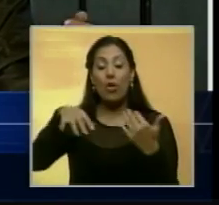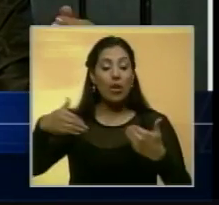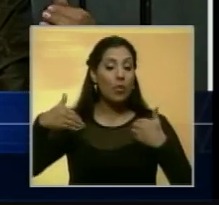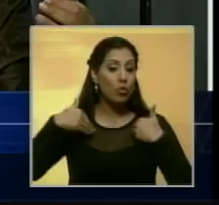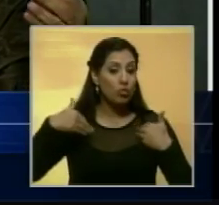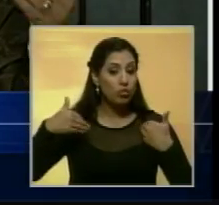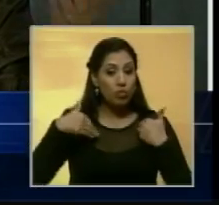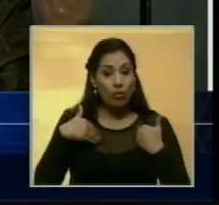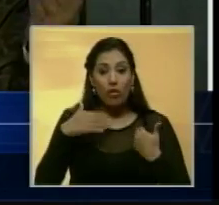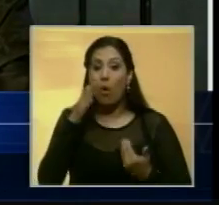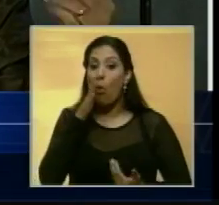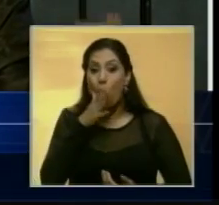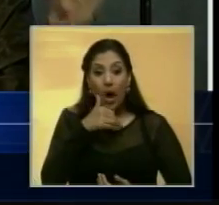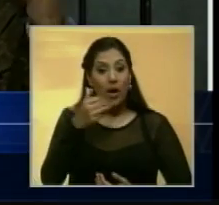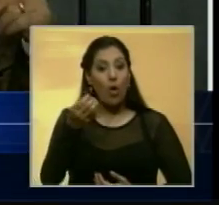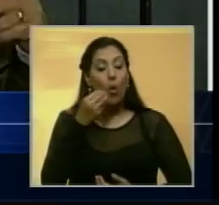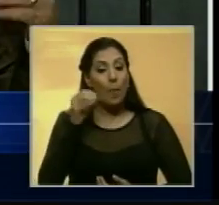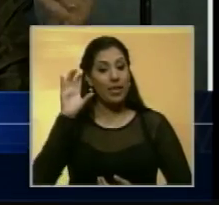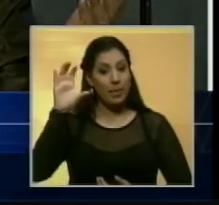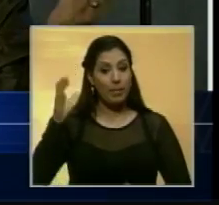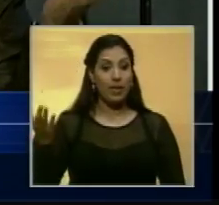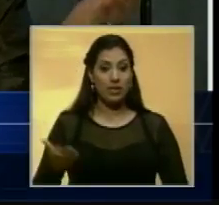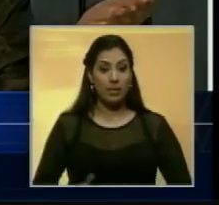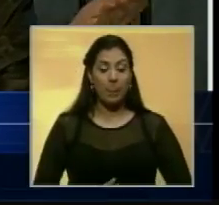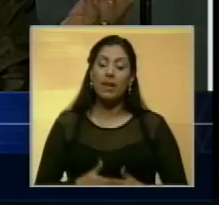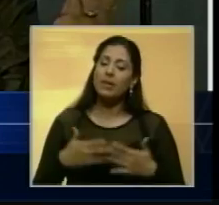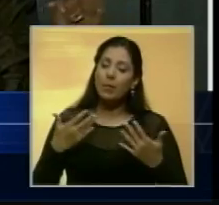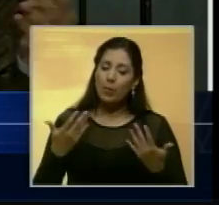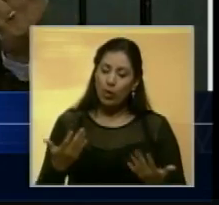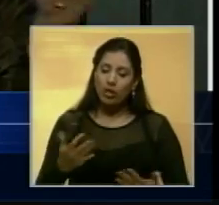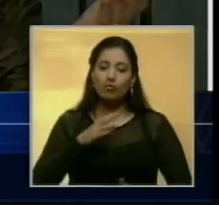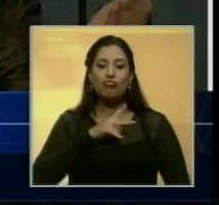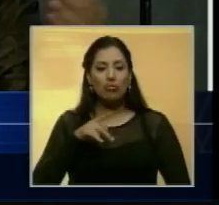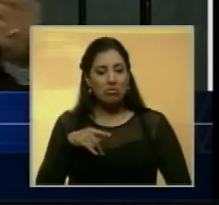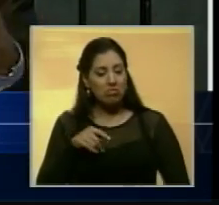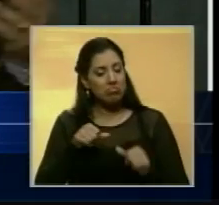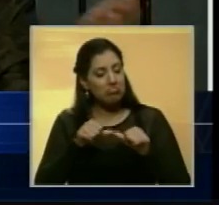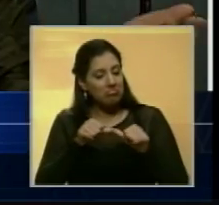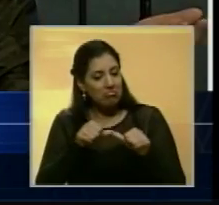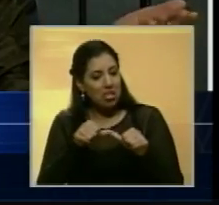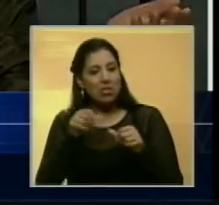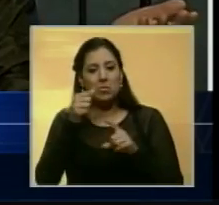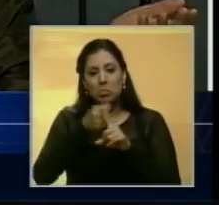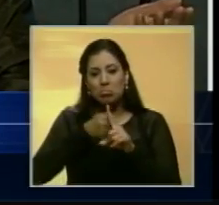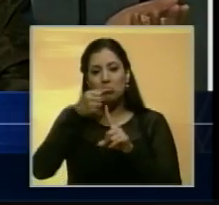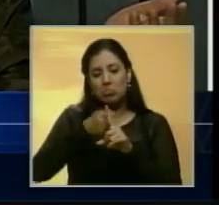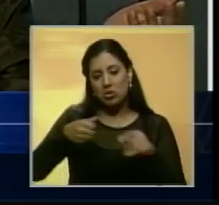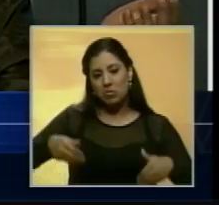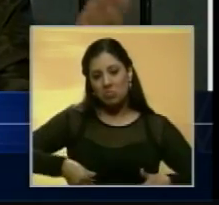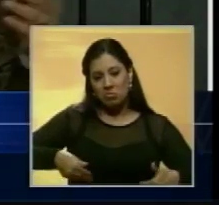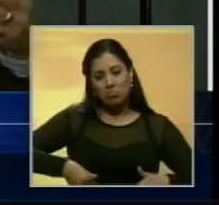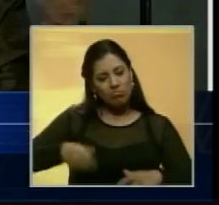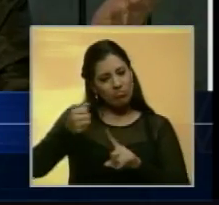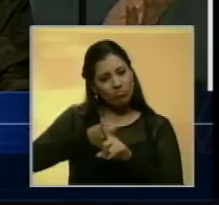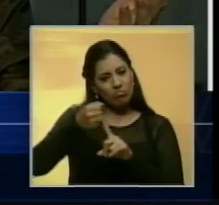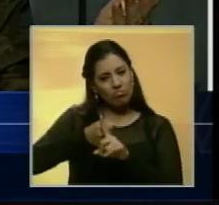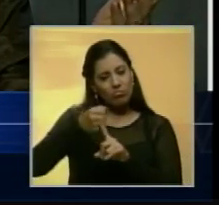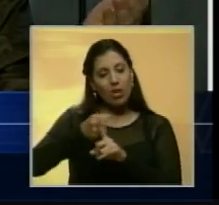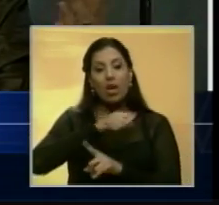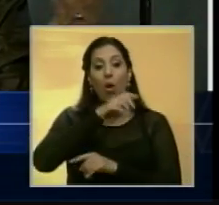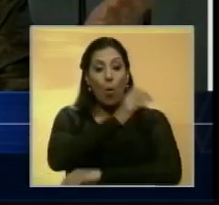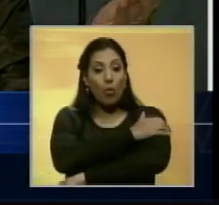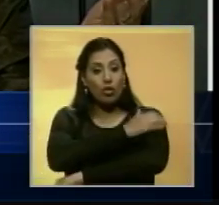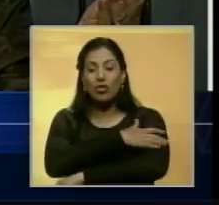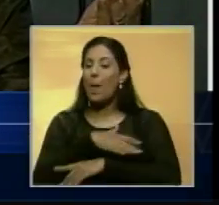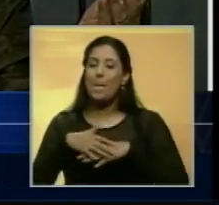tragedia que está atravesando Venezuela. Por supuesto que nosotros seguimos agotando todos los esfuerzos, la oposición democrática,